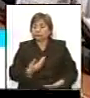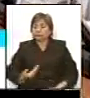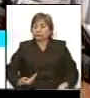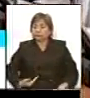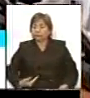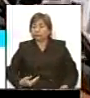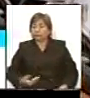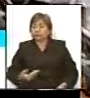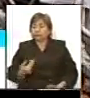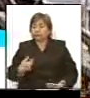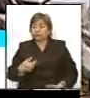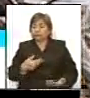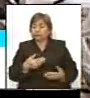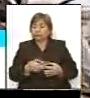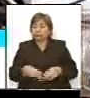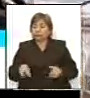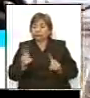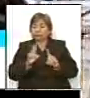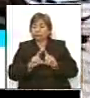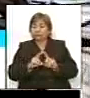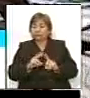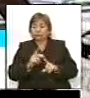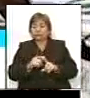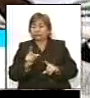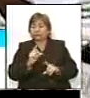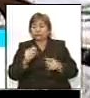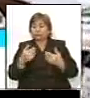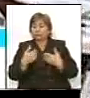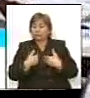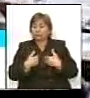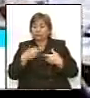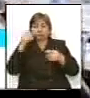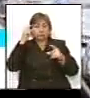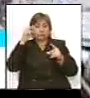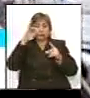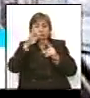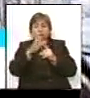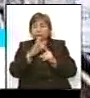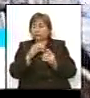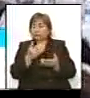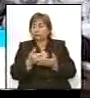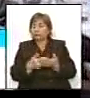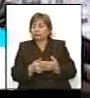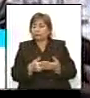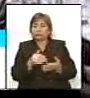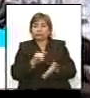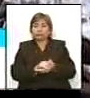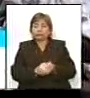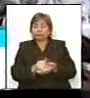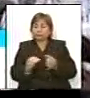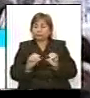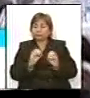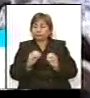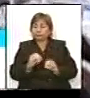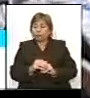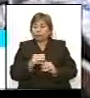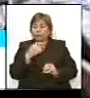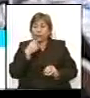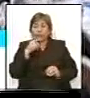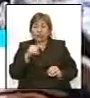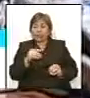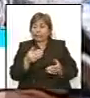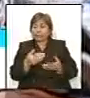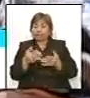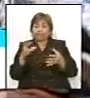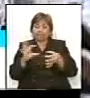Tienen recursos humanos valiosos, pero no tienen la familiaridad de repente con los procedimientos que hay que aplicar. Exacto. Entonces, esto efectivamente va de